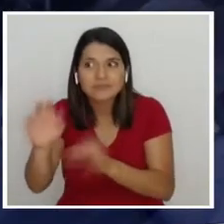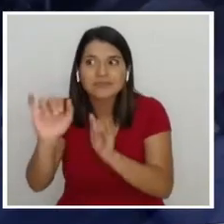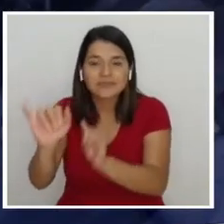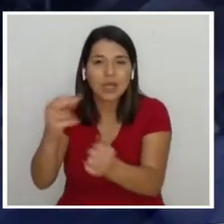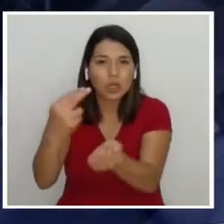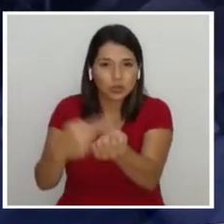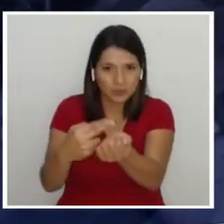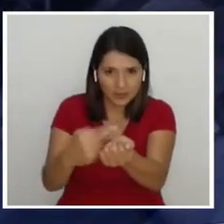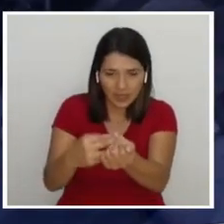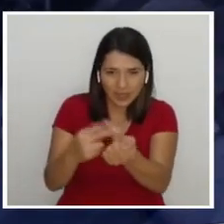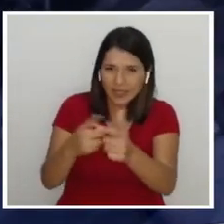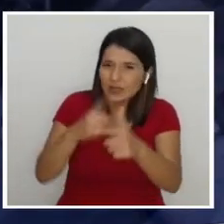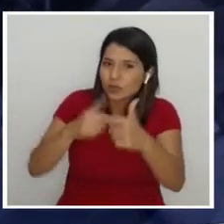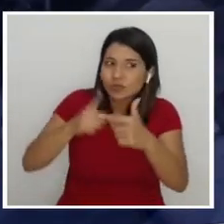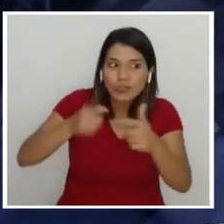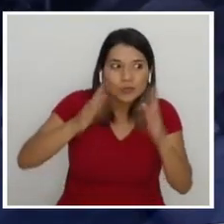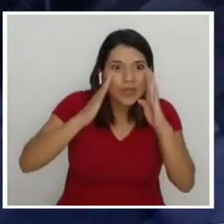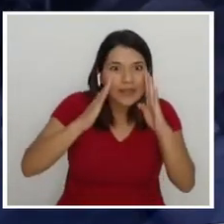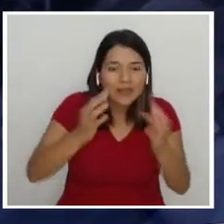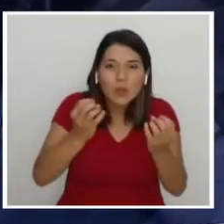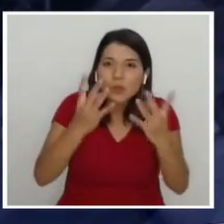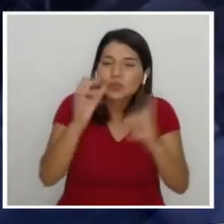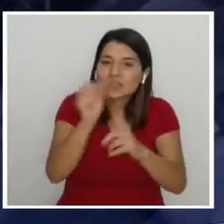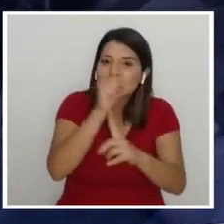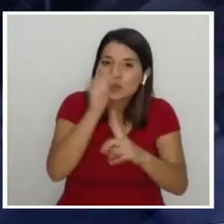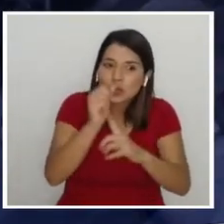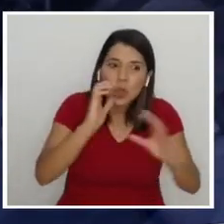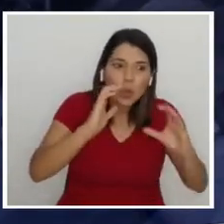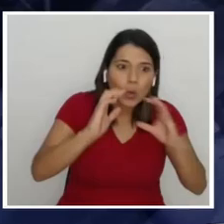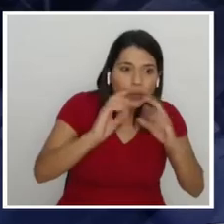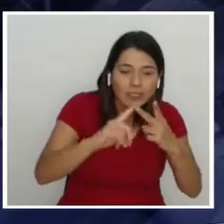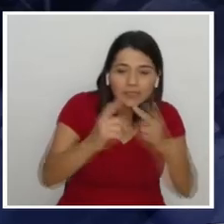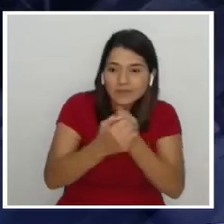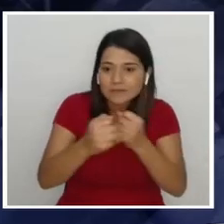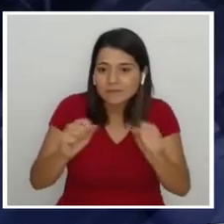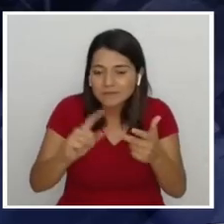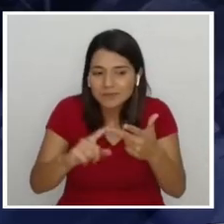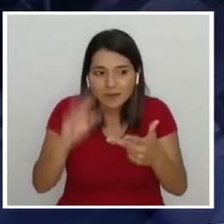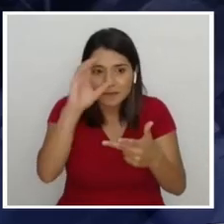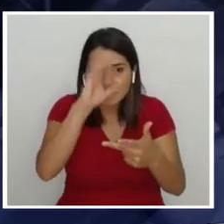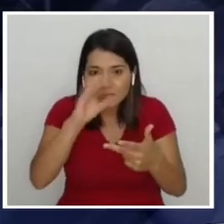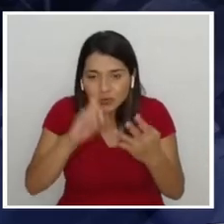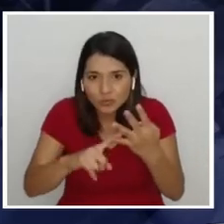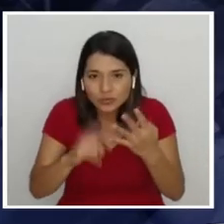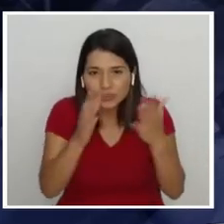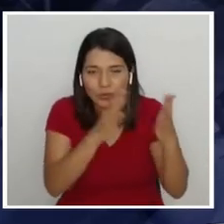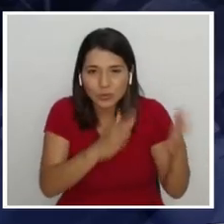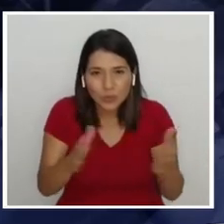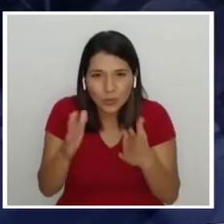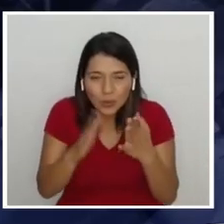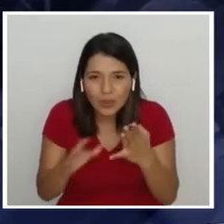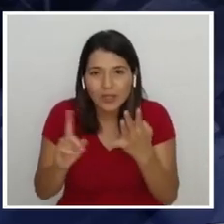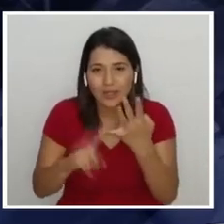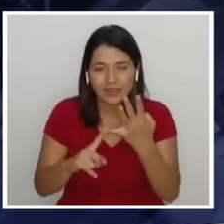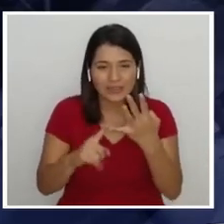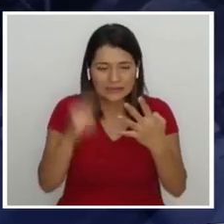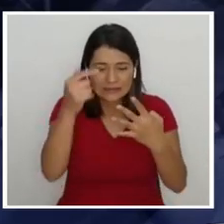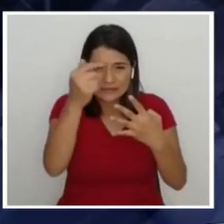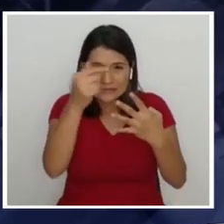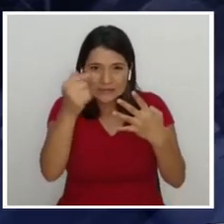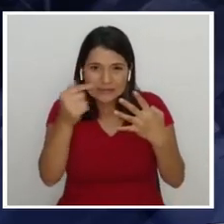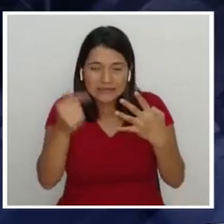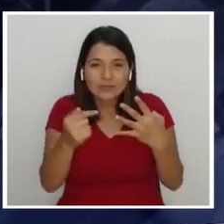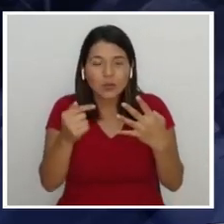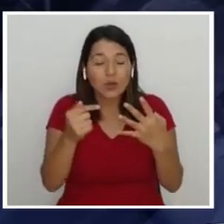frentes de rescate, en frentes de búsqueda, en frentes de logística, que nos hacen no